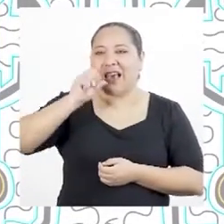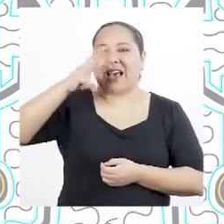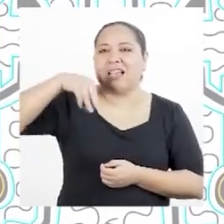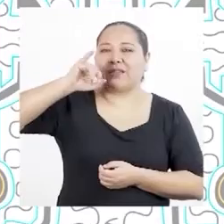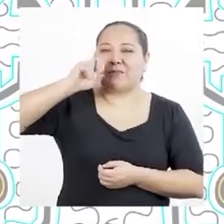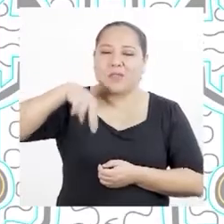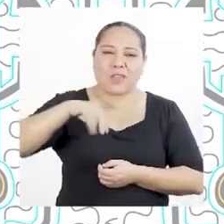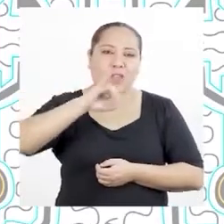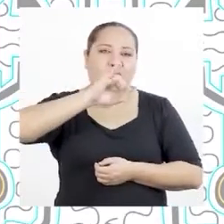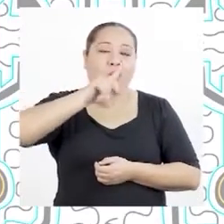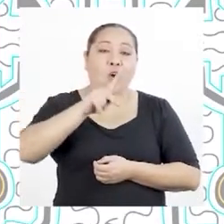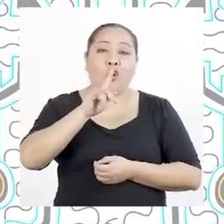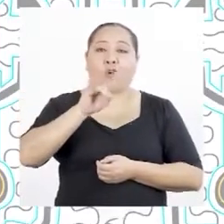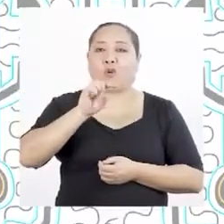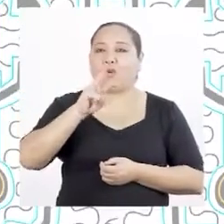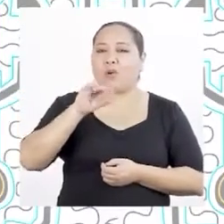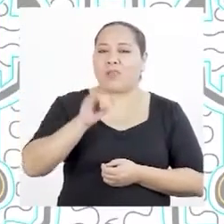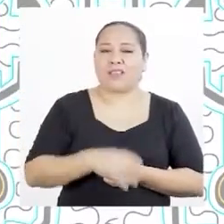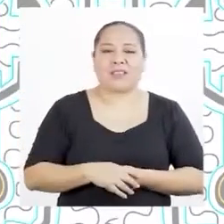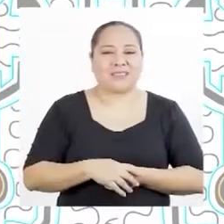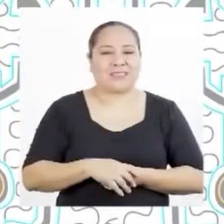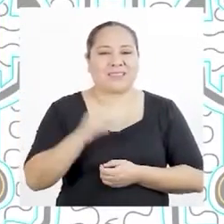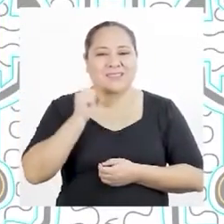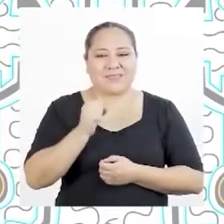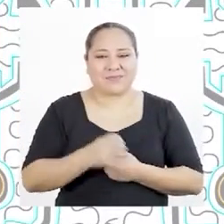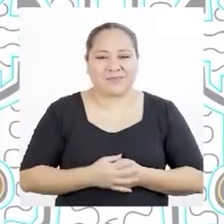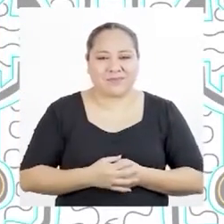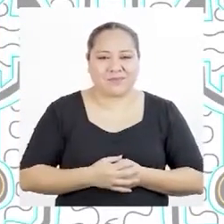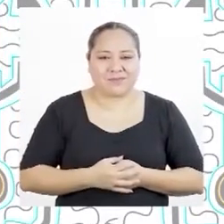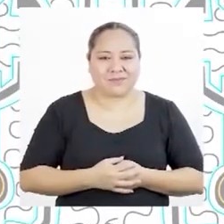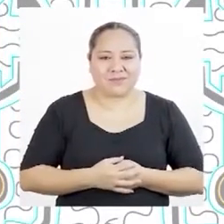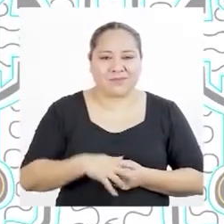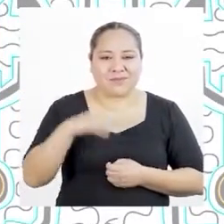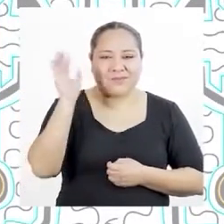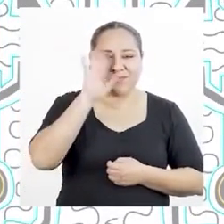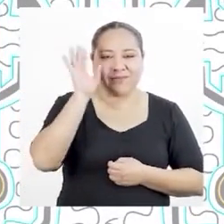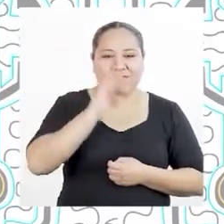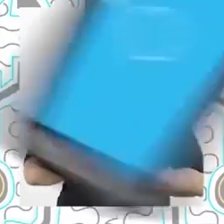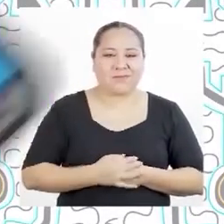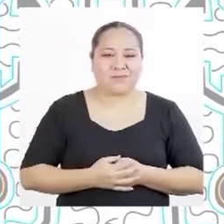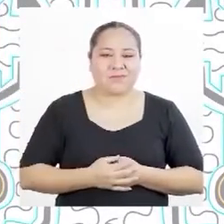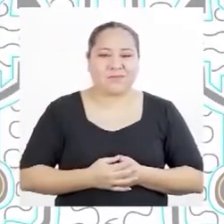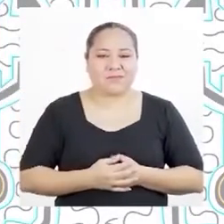Cubí. ¡Chao! Aquí sin cama. ¡Jatájana!